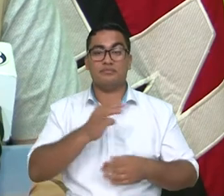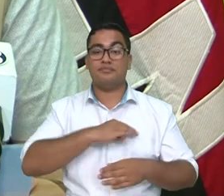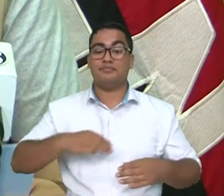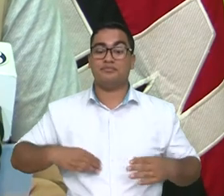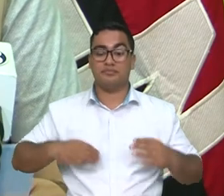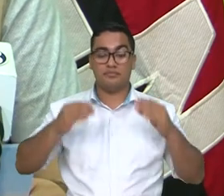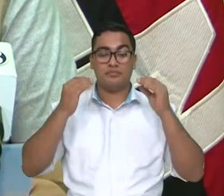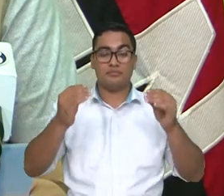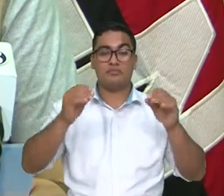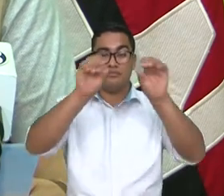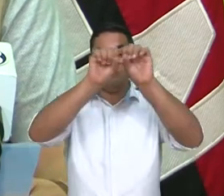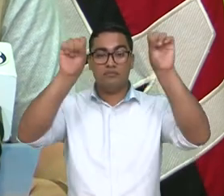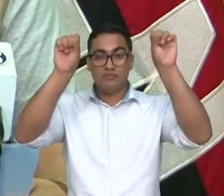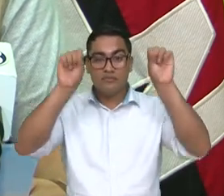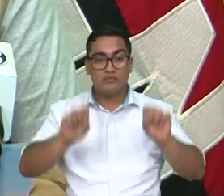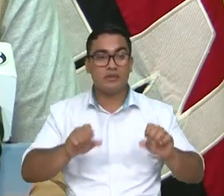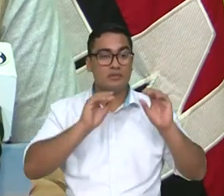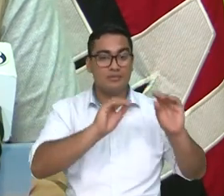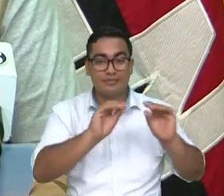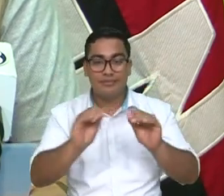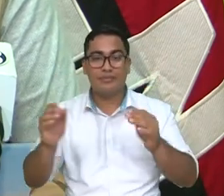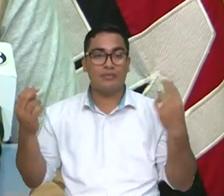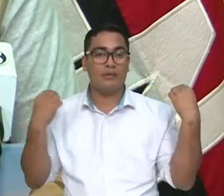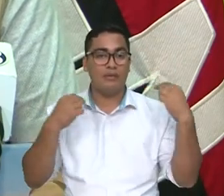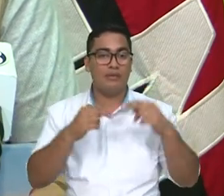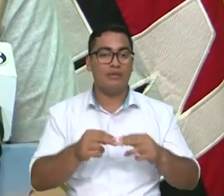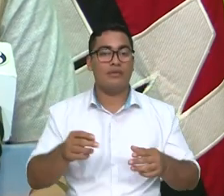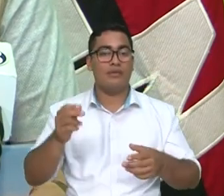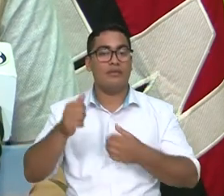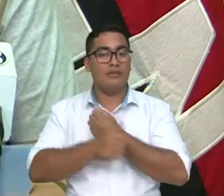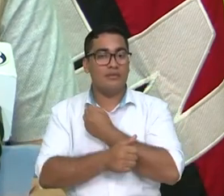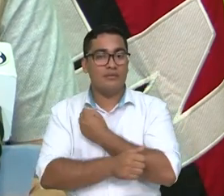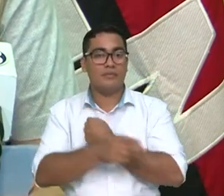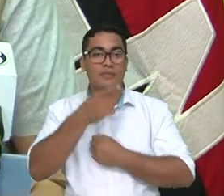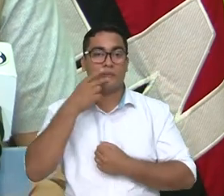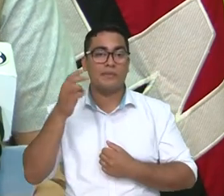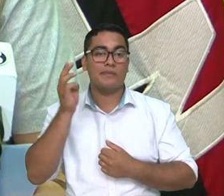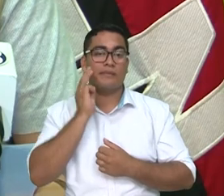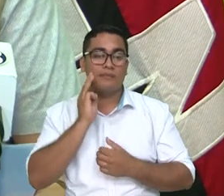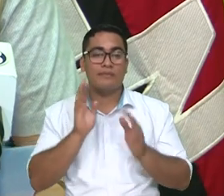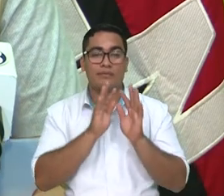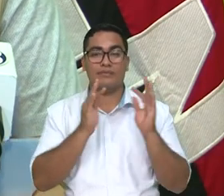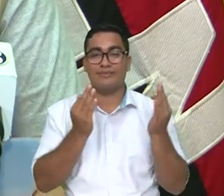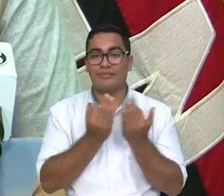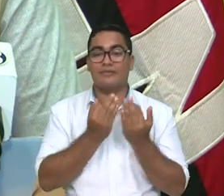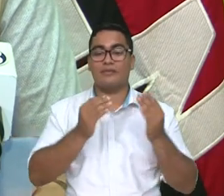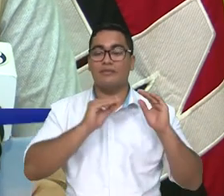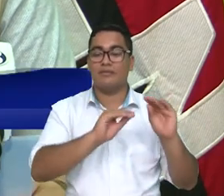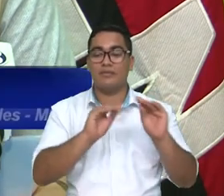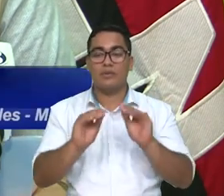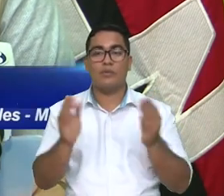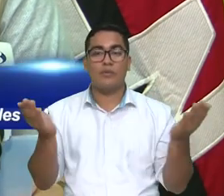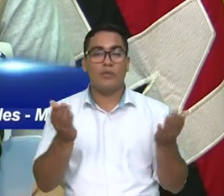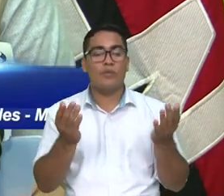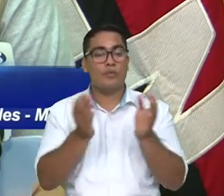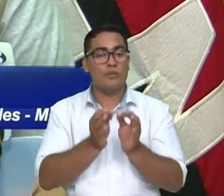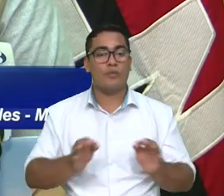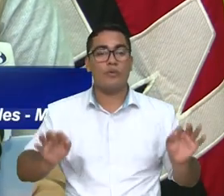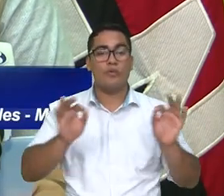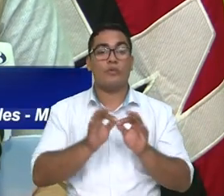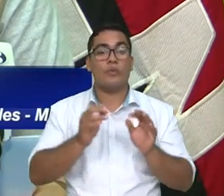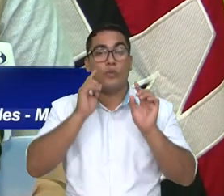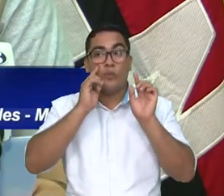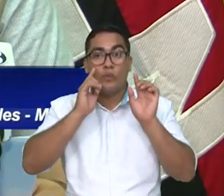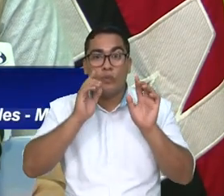Educación dirigidos a profesores, estudiantes y padres y familias sobre medidas preventivas y poder detectar también oportunamente algún